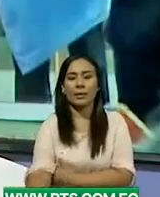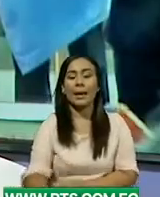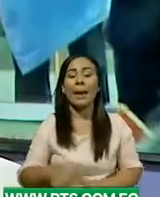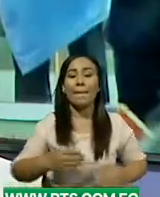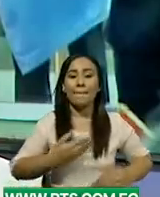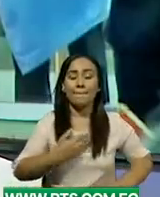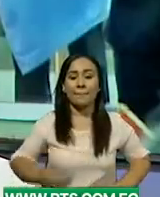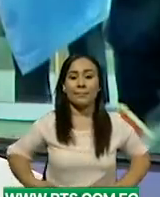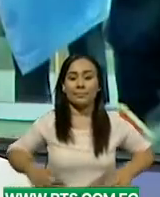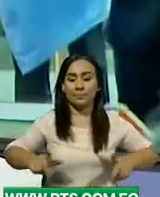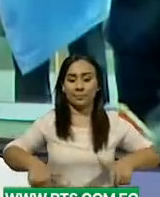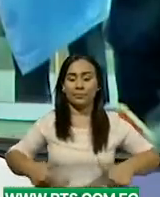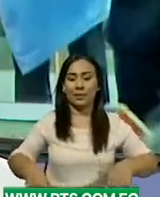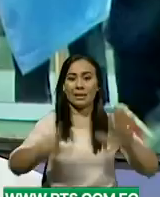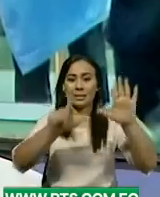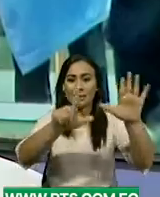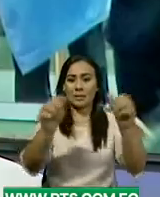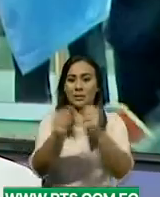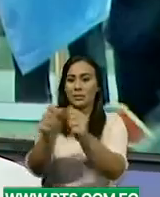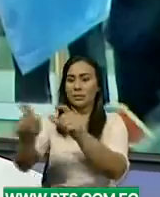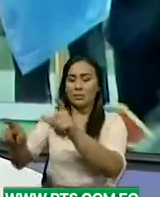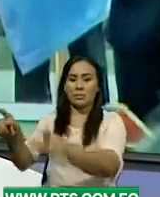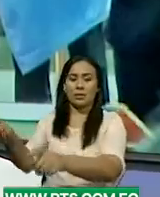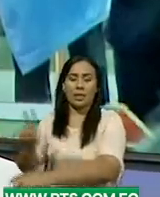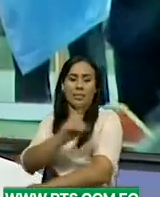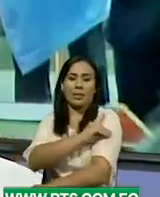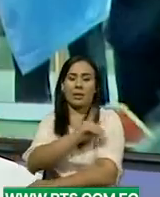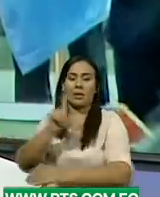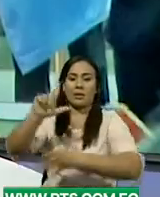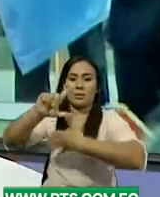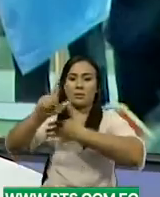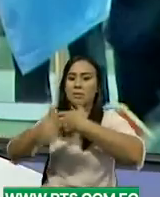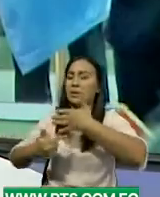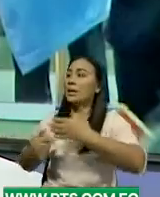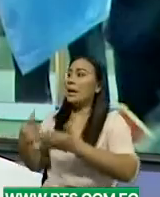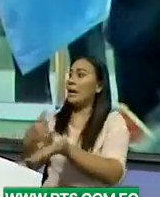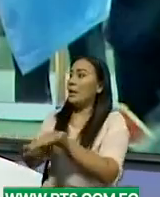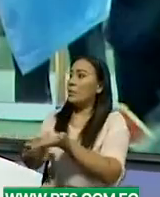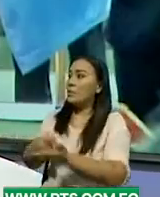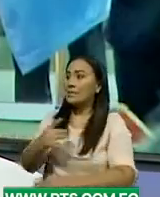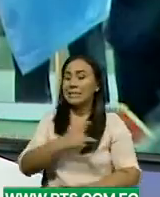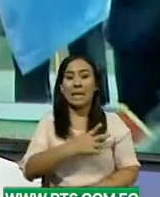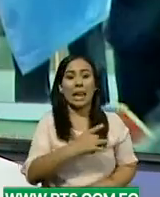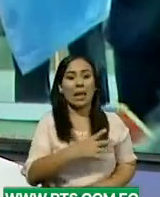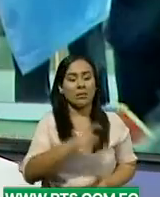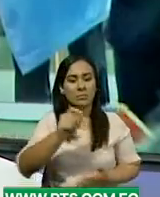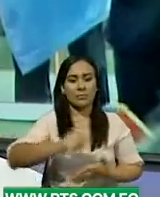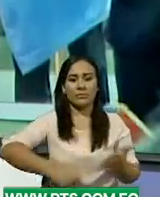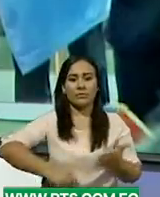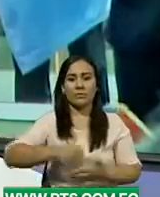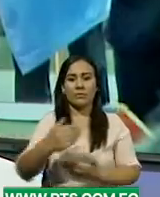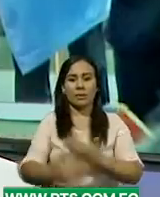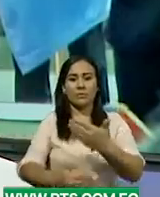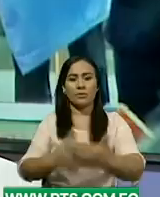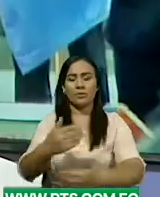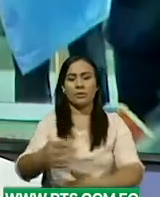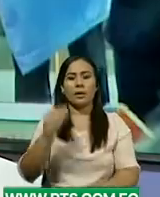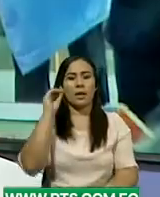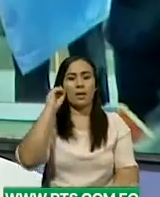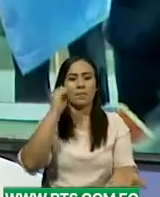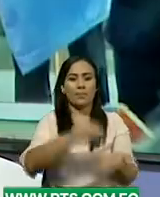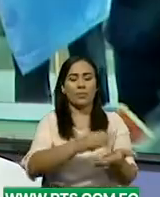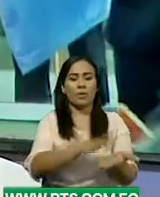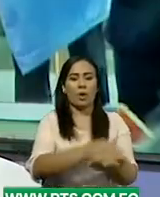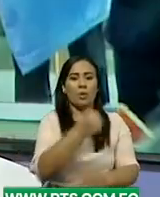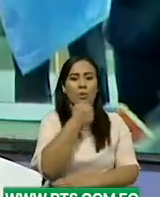junto a otros 7 representantes latinoamericanos, se reunieron en Chile para firmar un acta que dio paso a la creación del